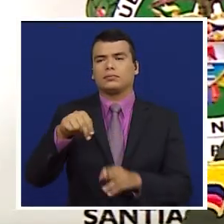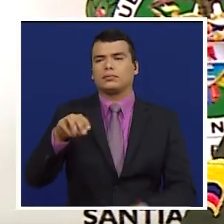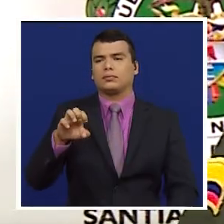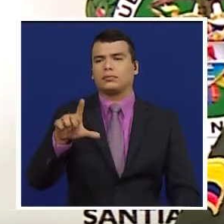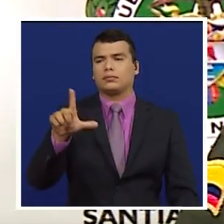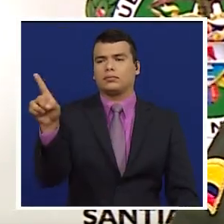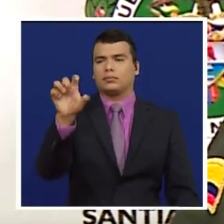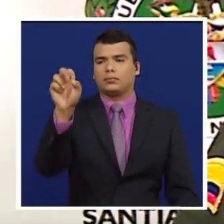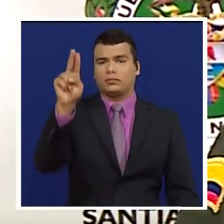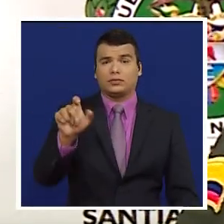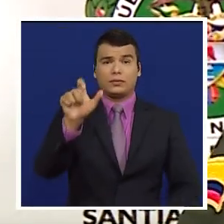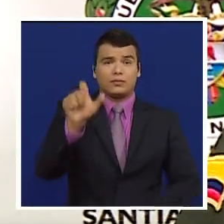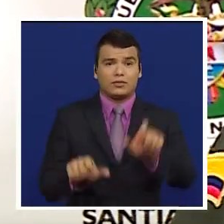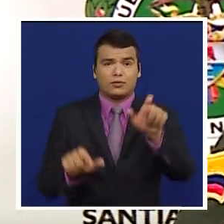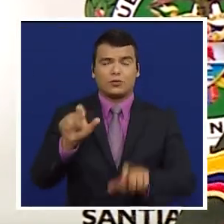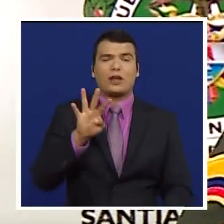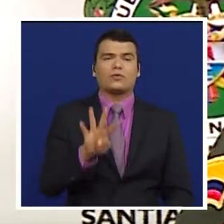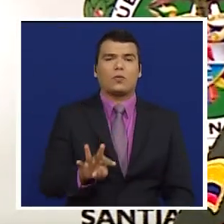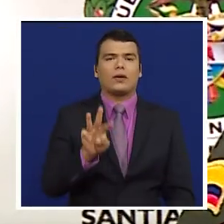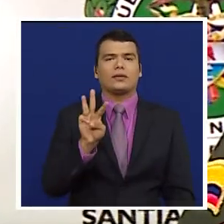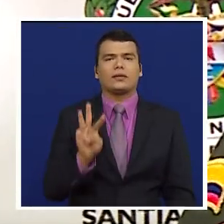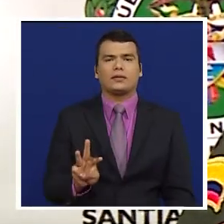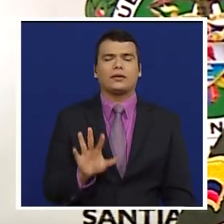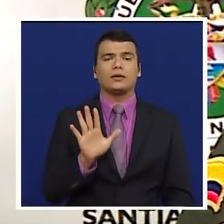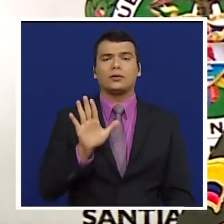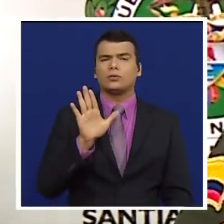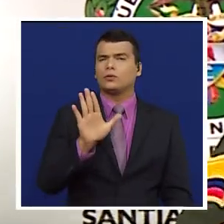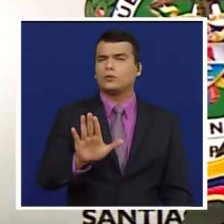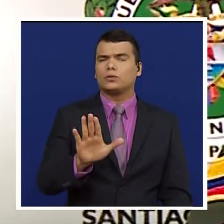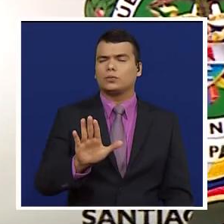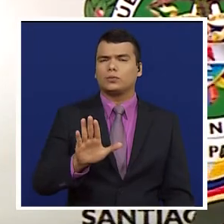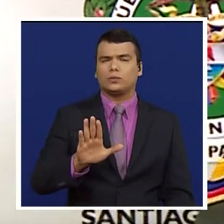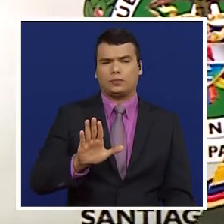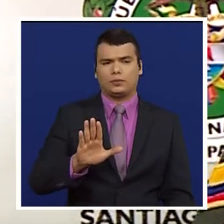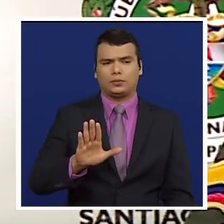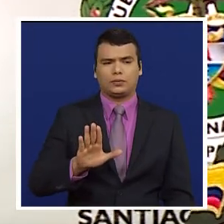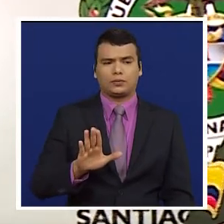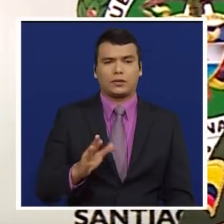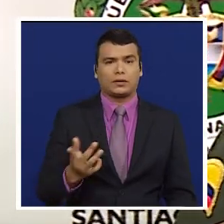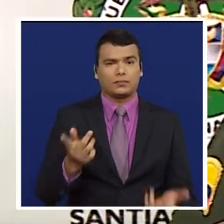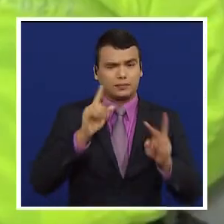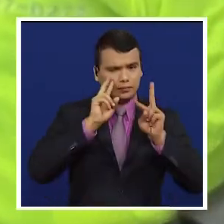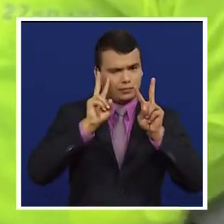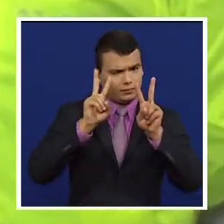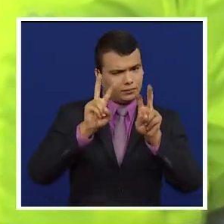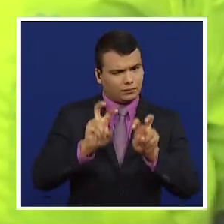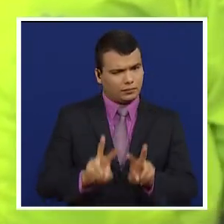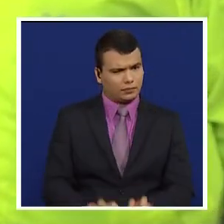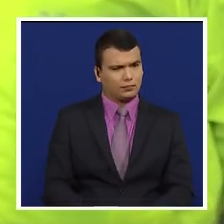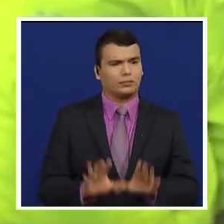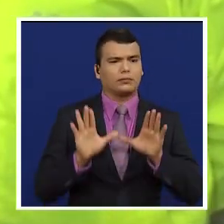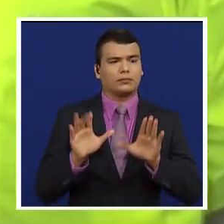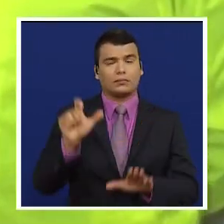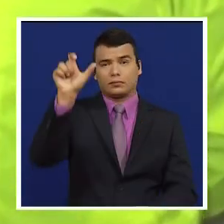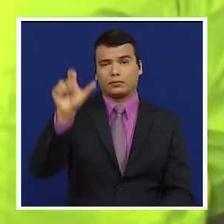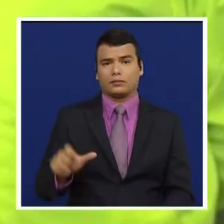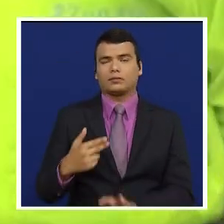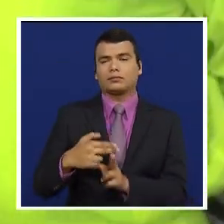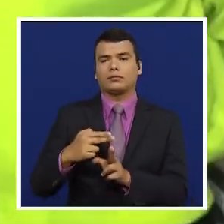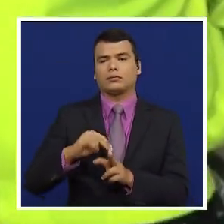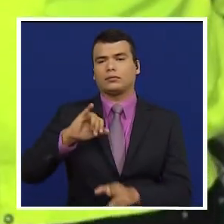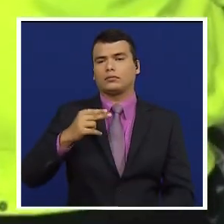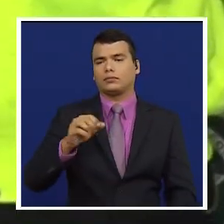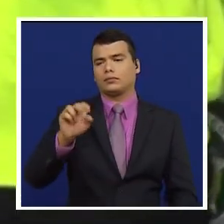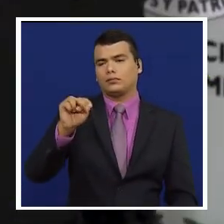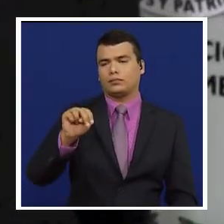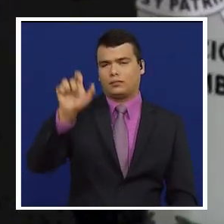Estos 43 homicidios los cuales se indican es que están dentro de investigaciones. John Harrison Martínez Perdomo, como